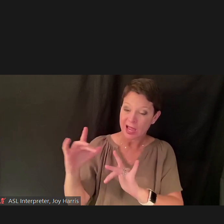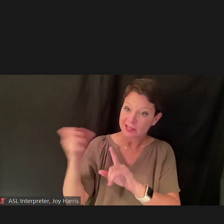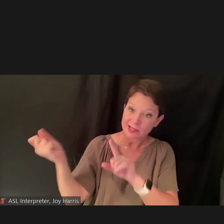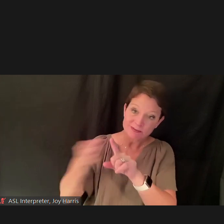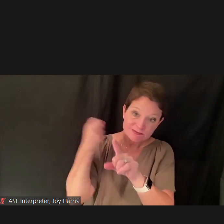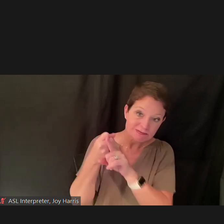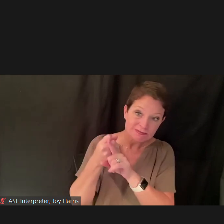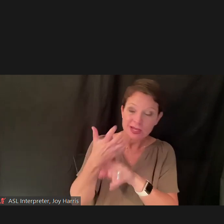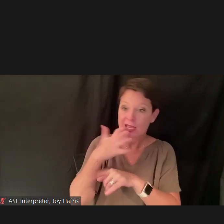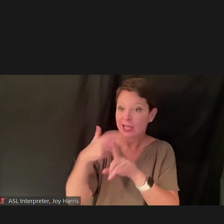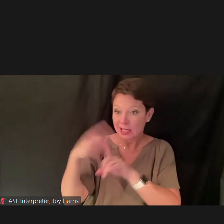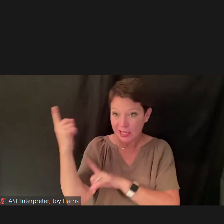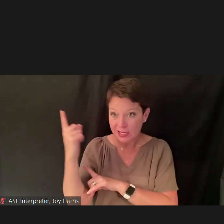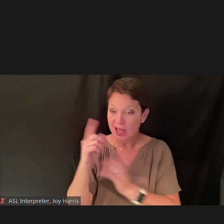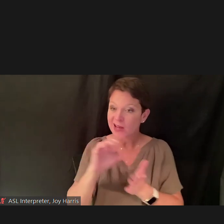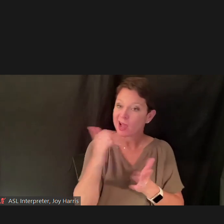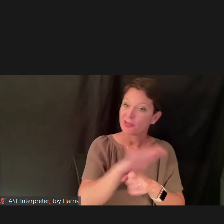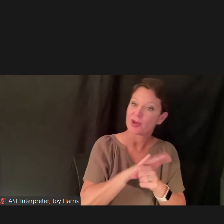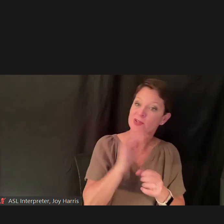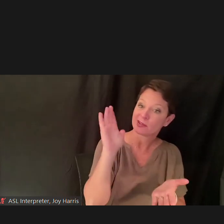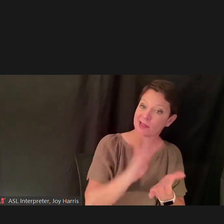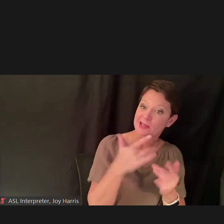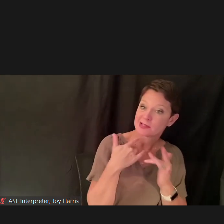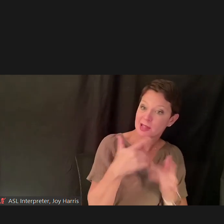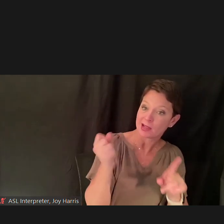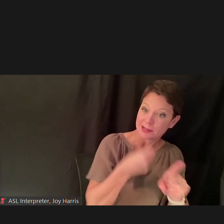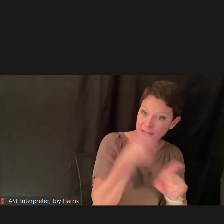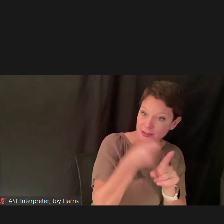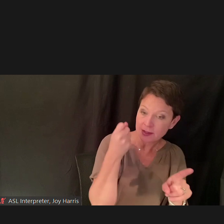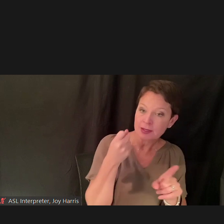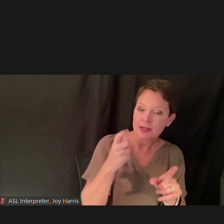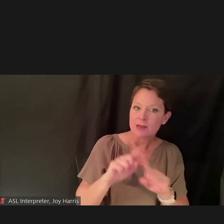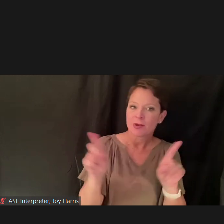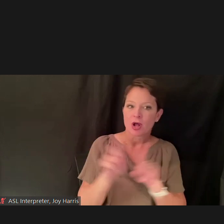los vecindarios que son vulnerables al calor extremo.